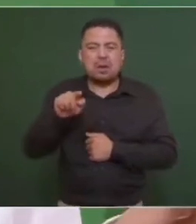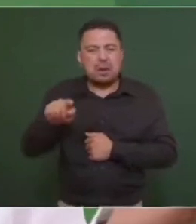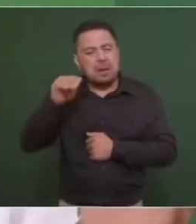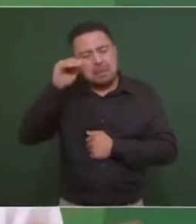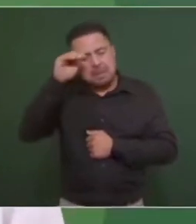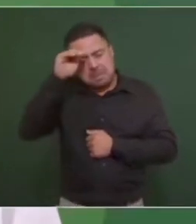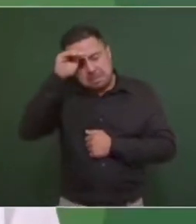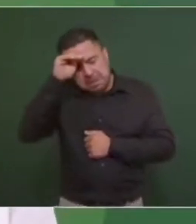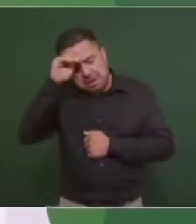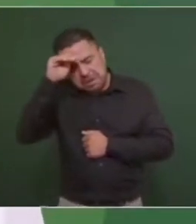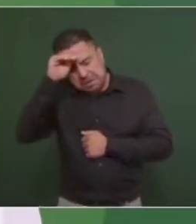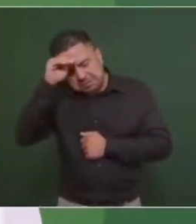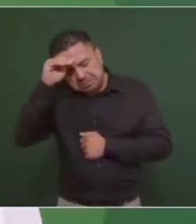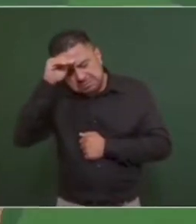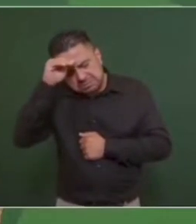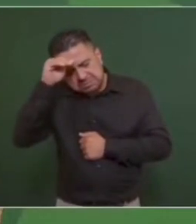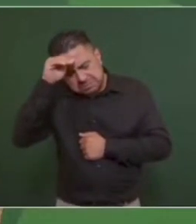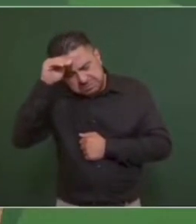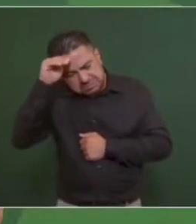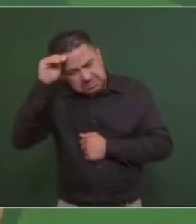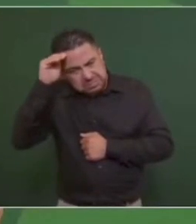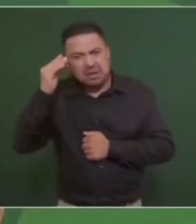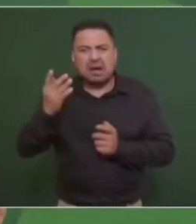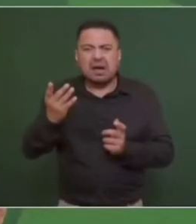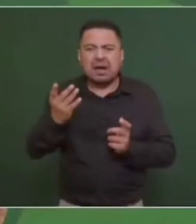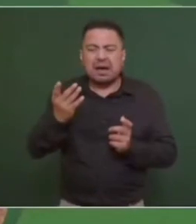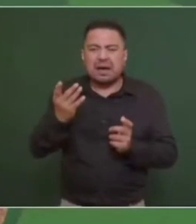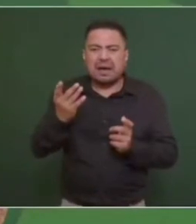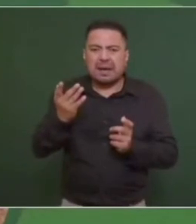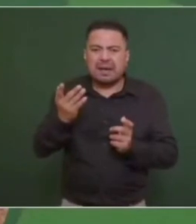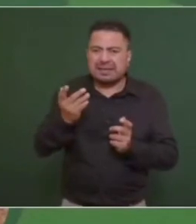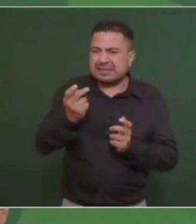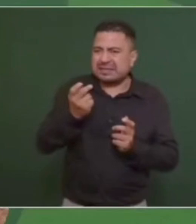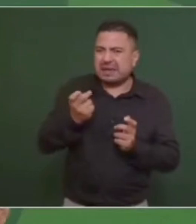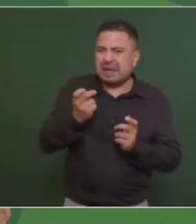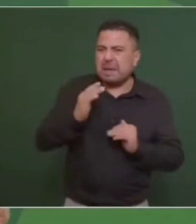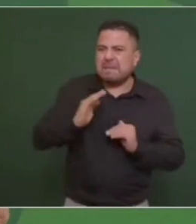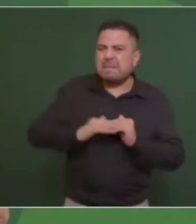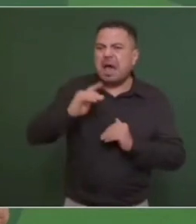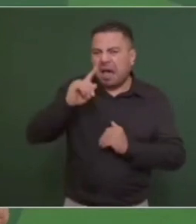yo mismo de que era relativamente